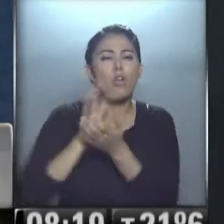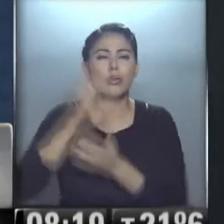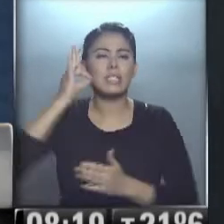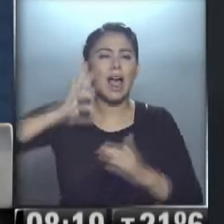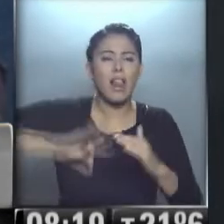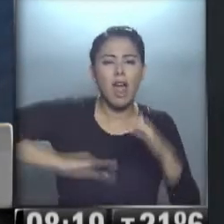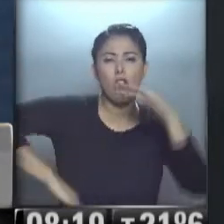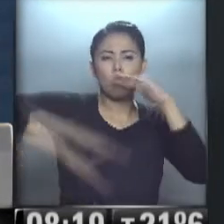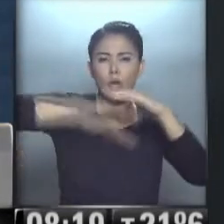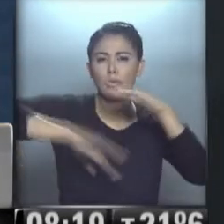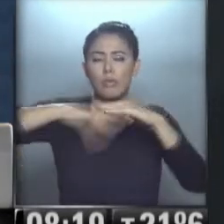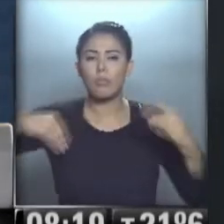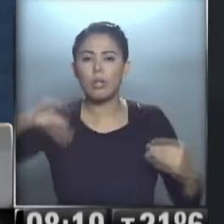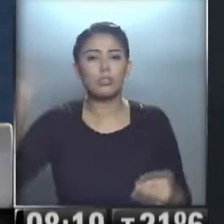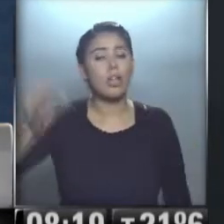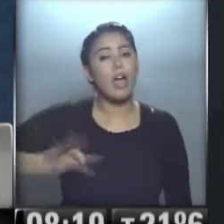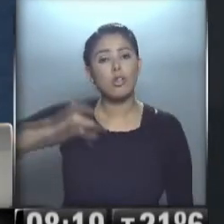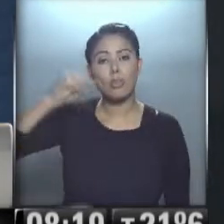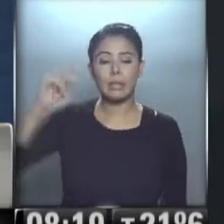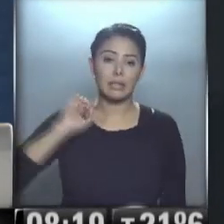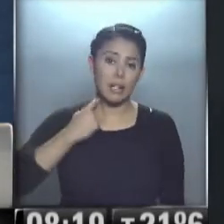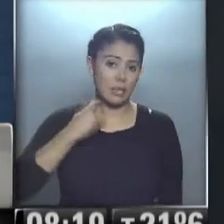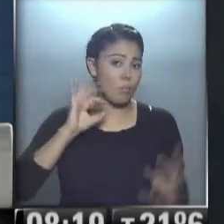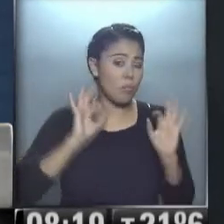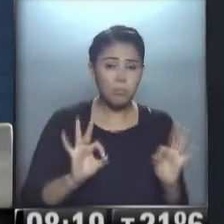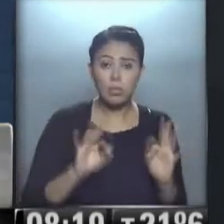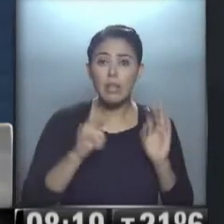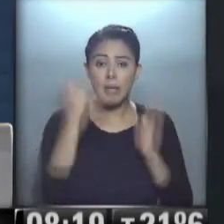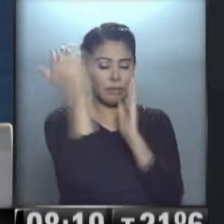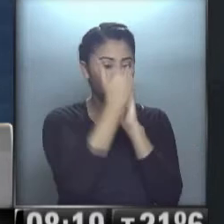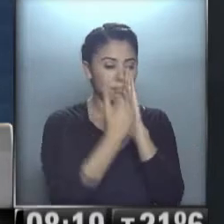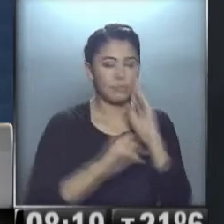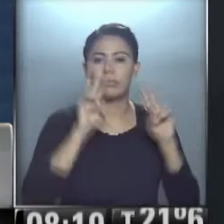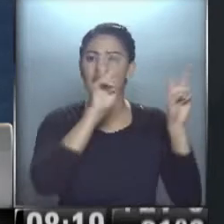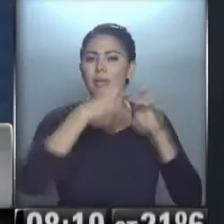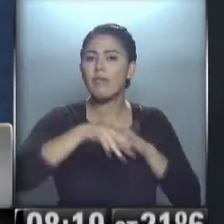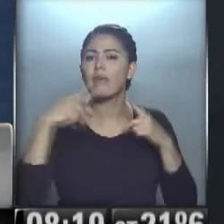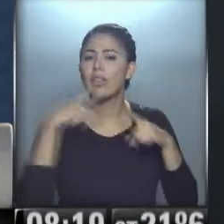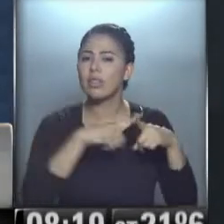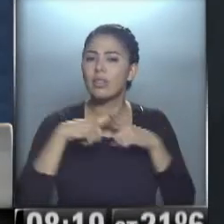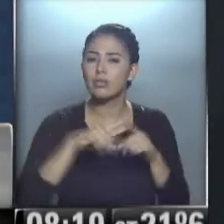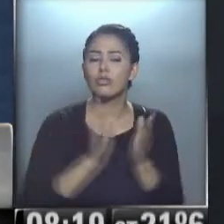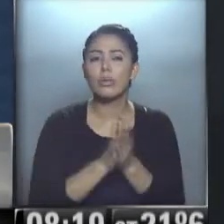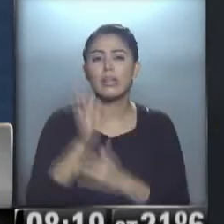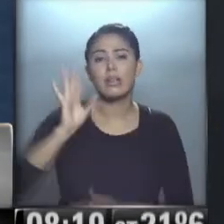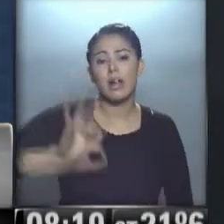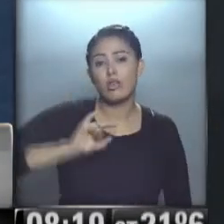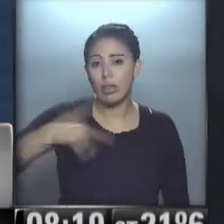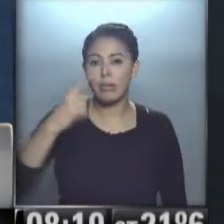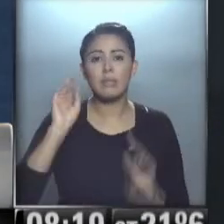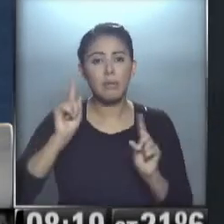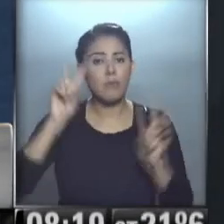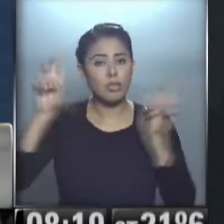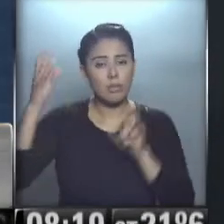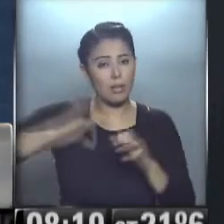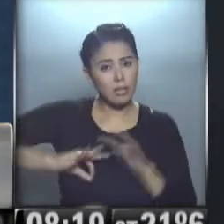salariales se han ejecutado durante el año 2013. Y tenemos una agenda de discusión desde el punto de vista de la política salarial para el año 2014 y que